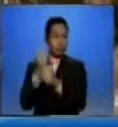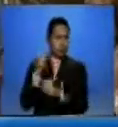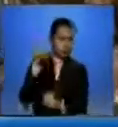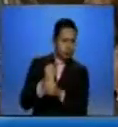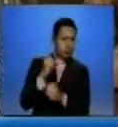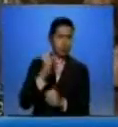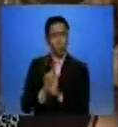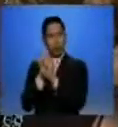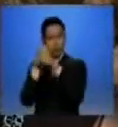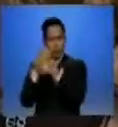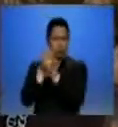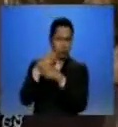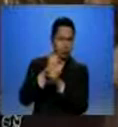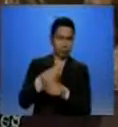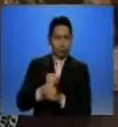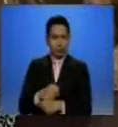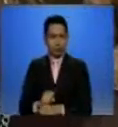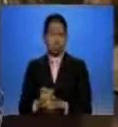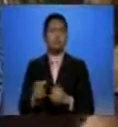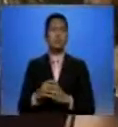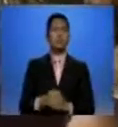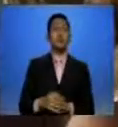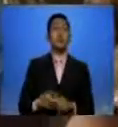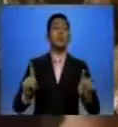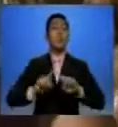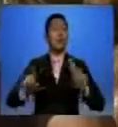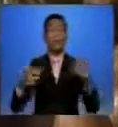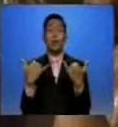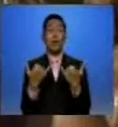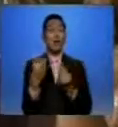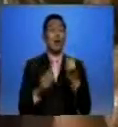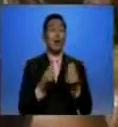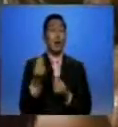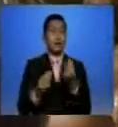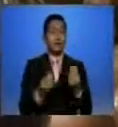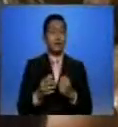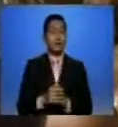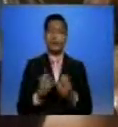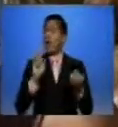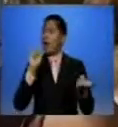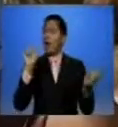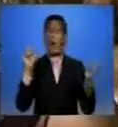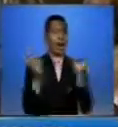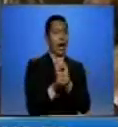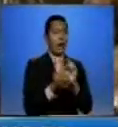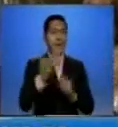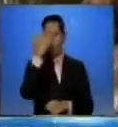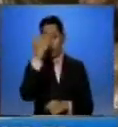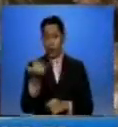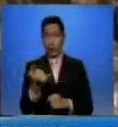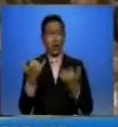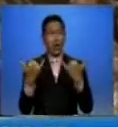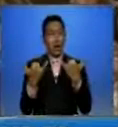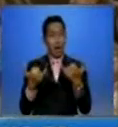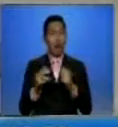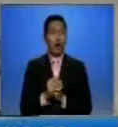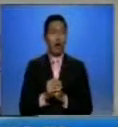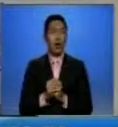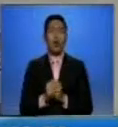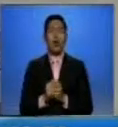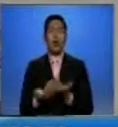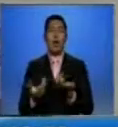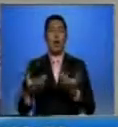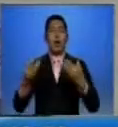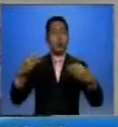y ropa. Ya, esa era la tradición vieja, pero ahorita todo es cambiado porque ahora tallan con plumaflón.